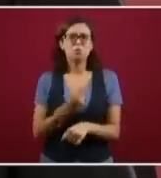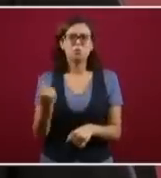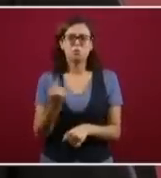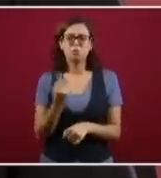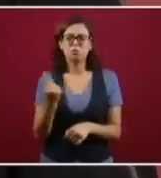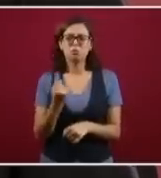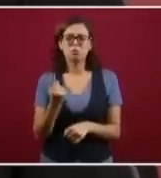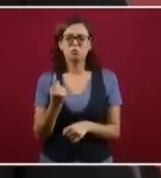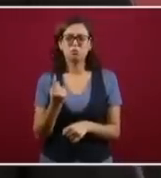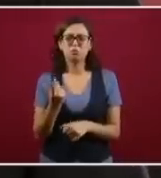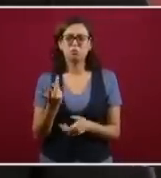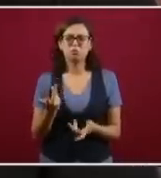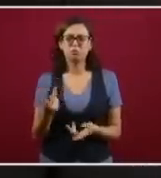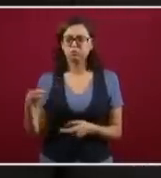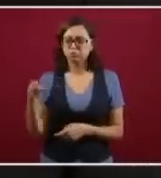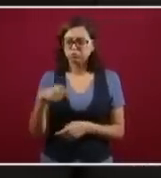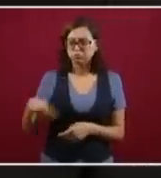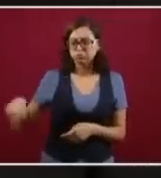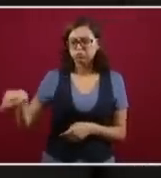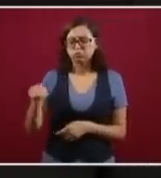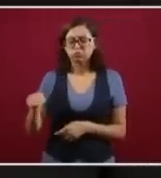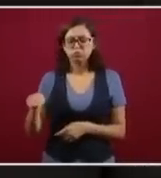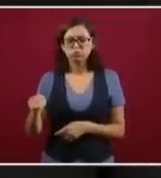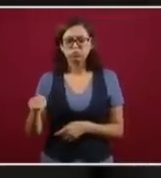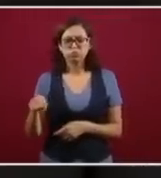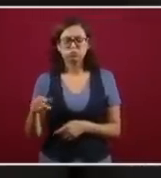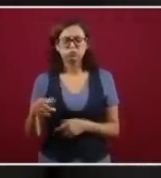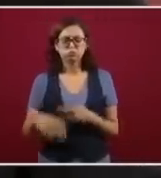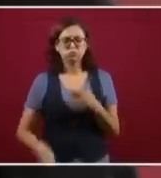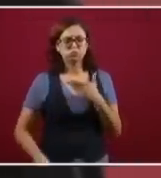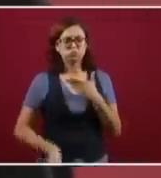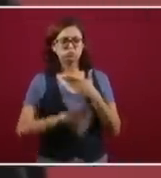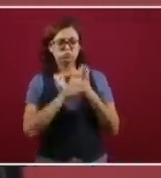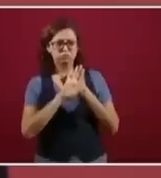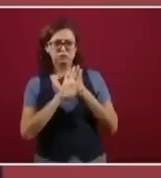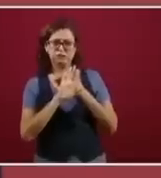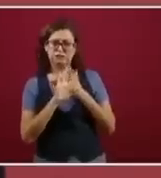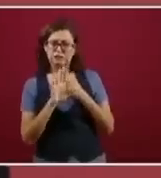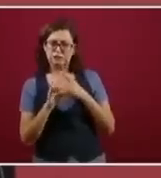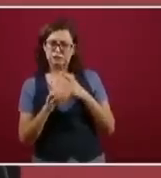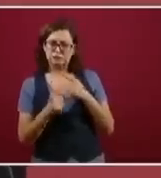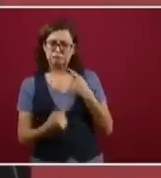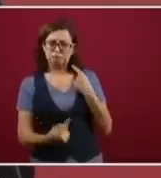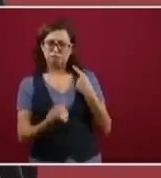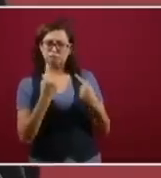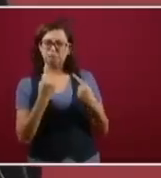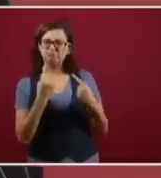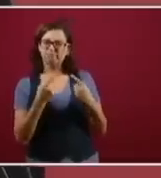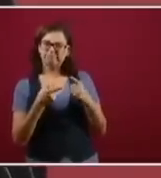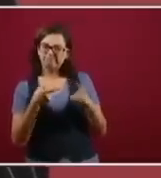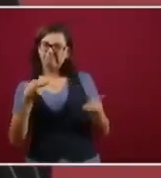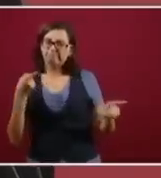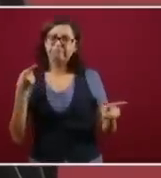nadie iba a responder a una provocación,